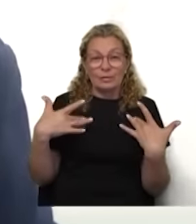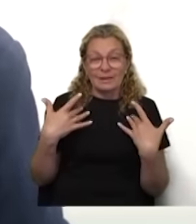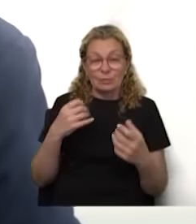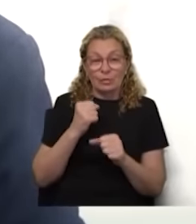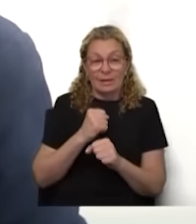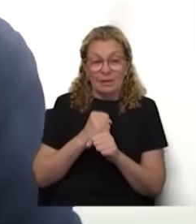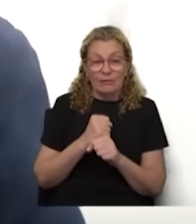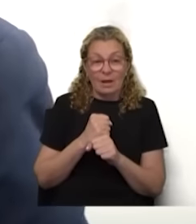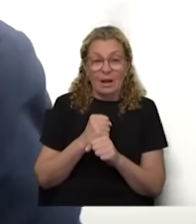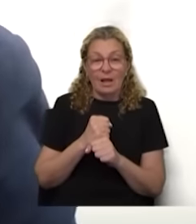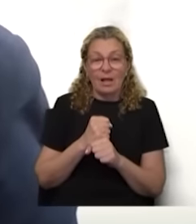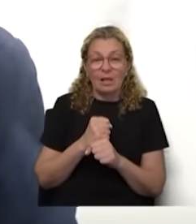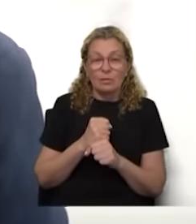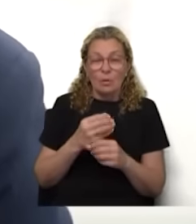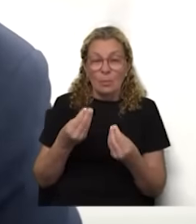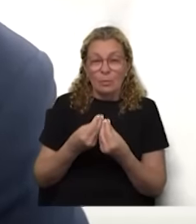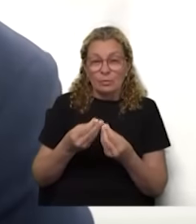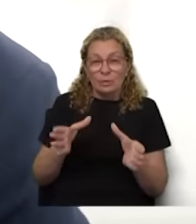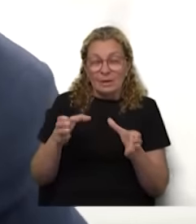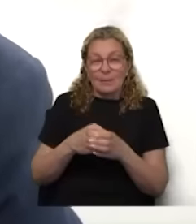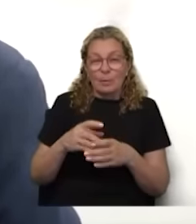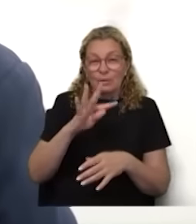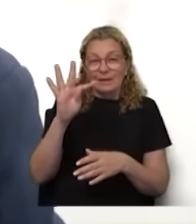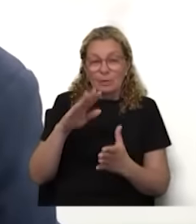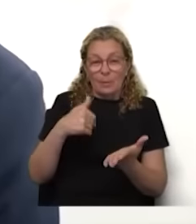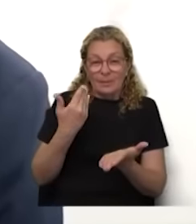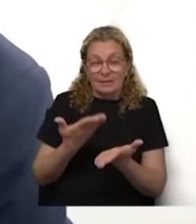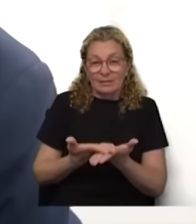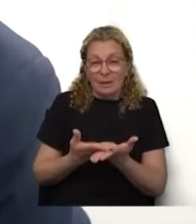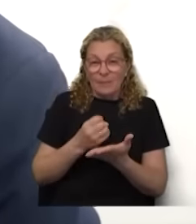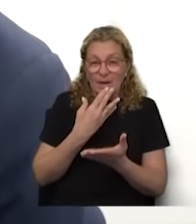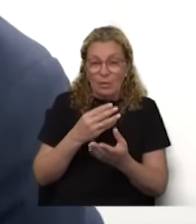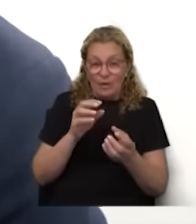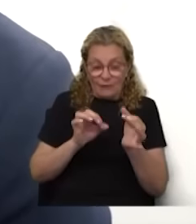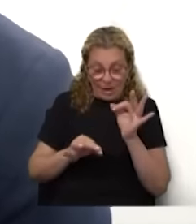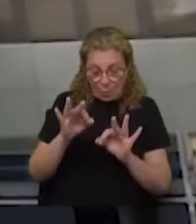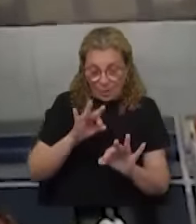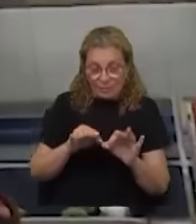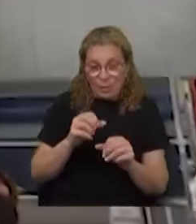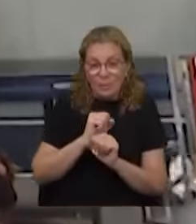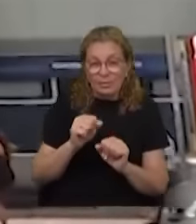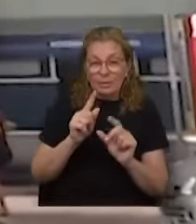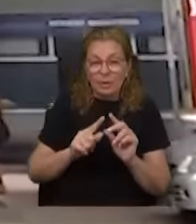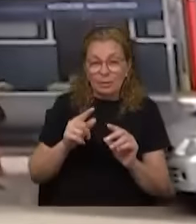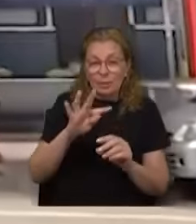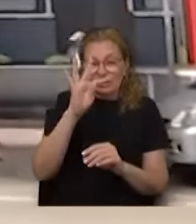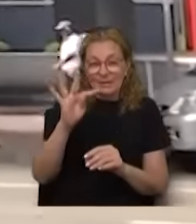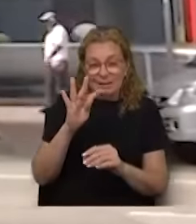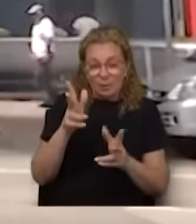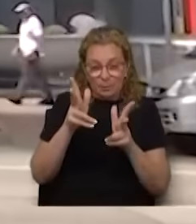trabajado y mucho los equipos técnicos para hoy presentar la mejor evacuación de vista posible con argumentos técnicos